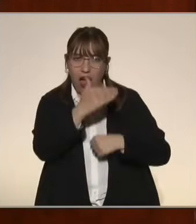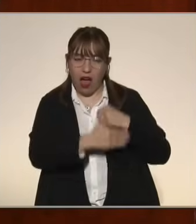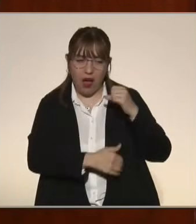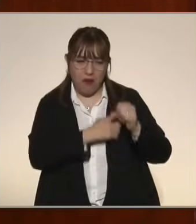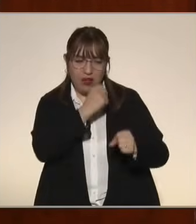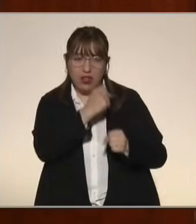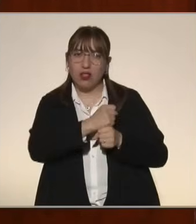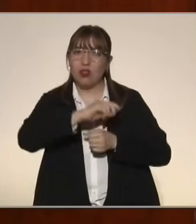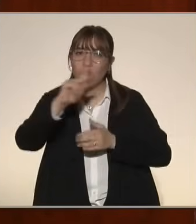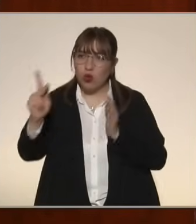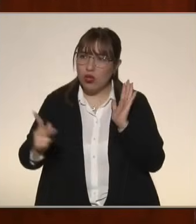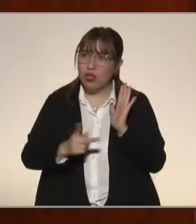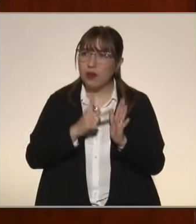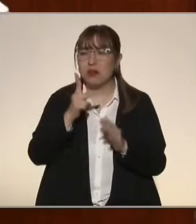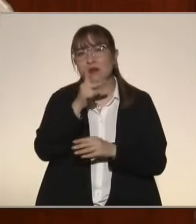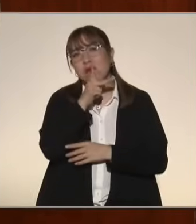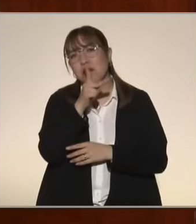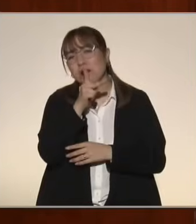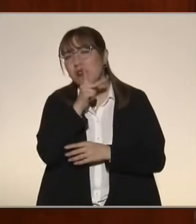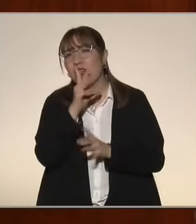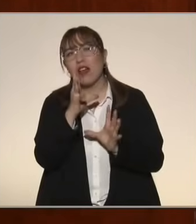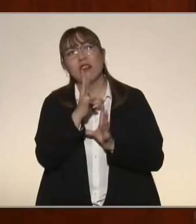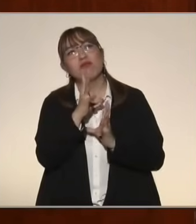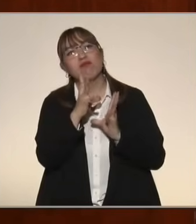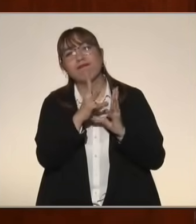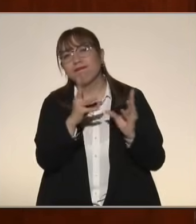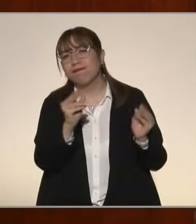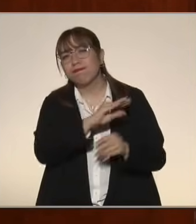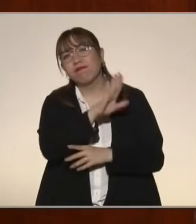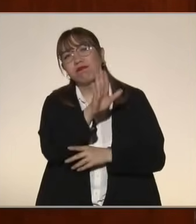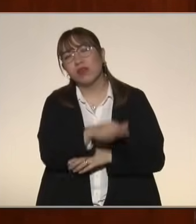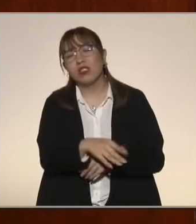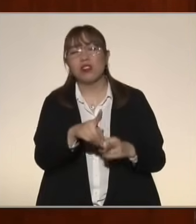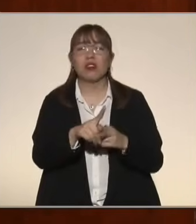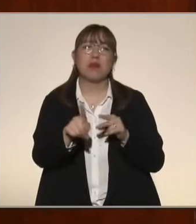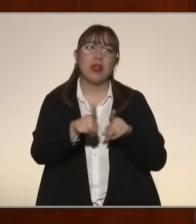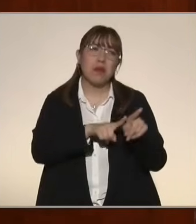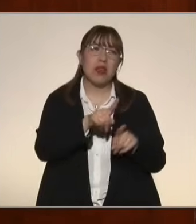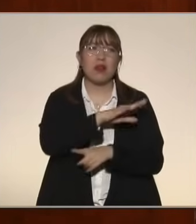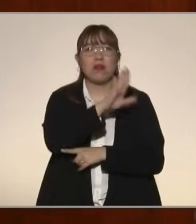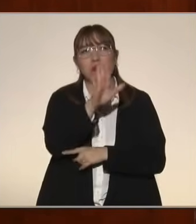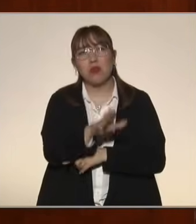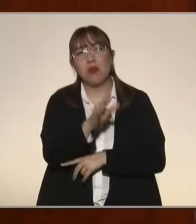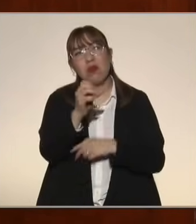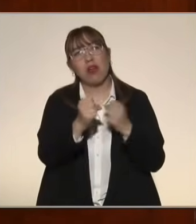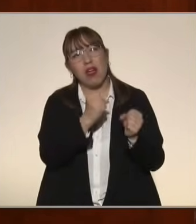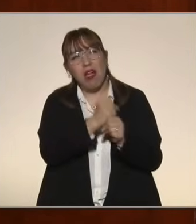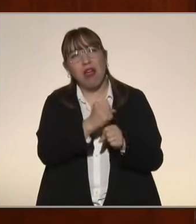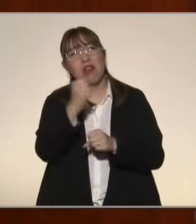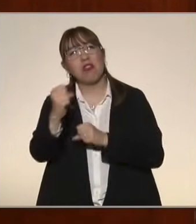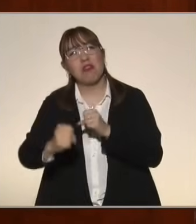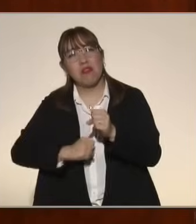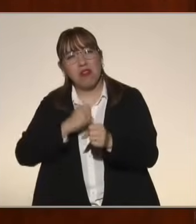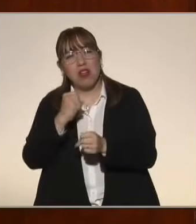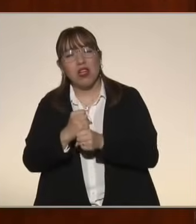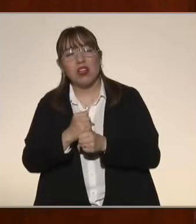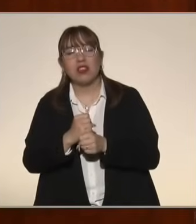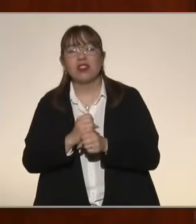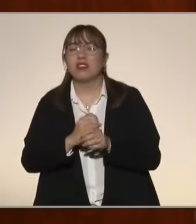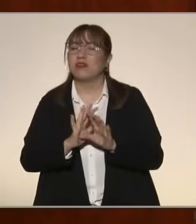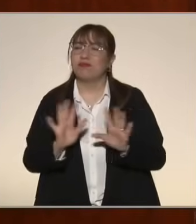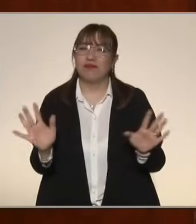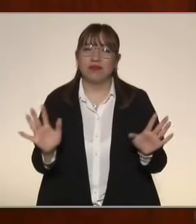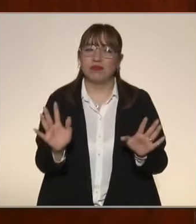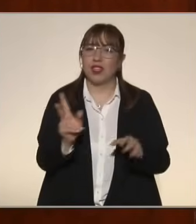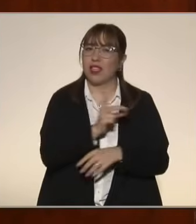sin mi papá, otro año sin mi hermano. Y una cosa que yo creo que es muy importante cuando uno hace un cierre es tener la